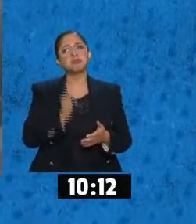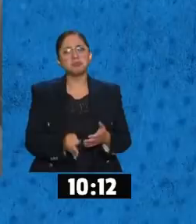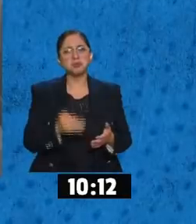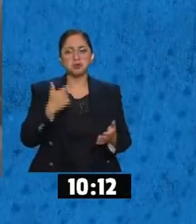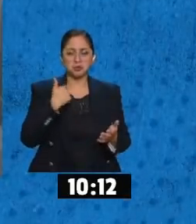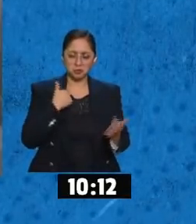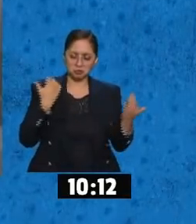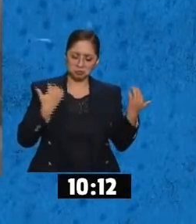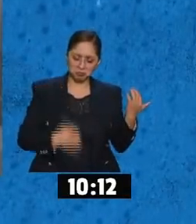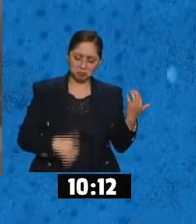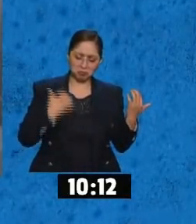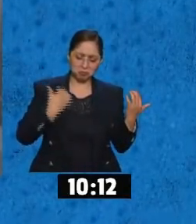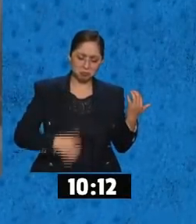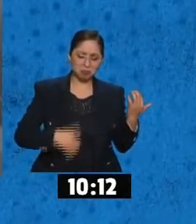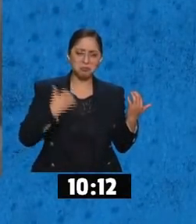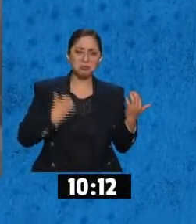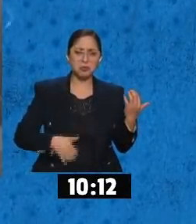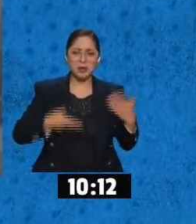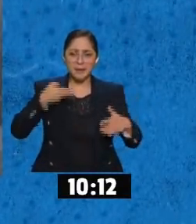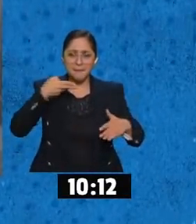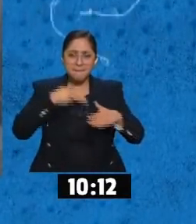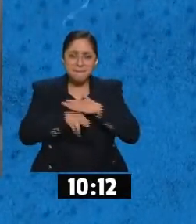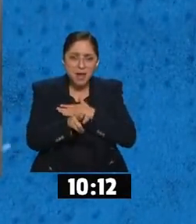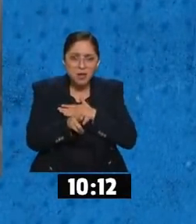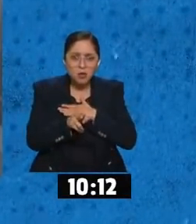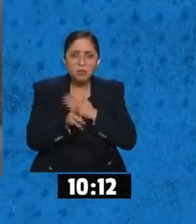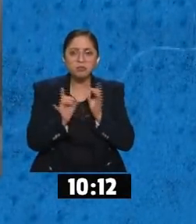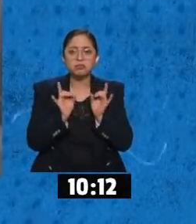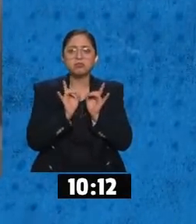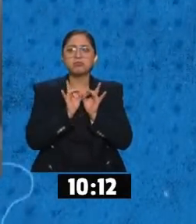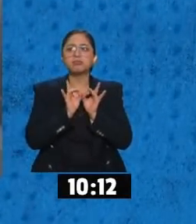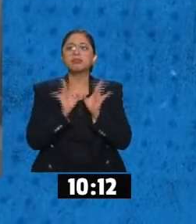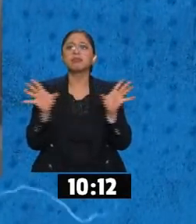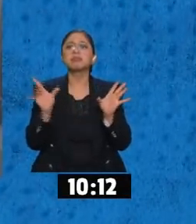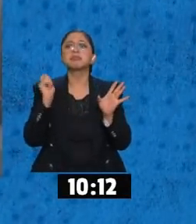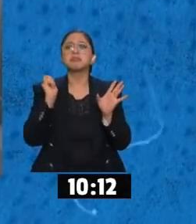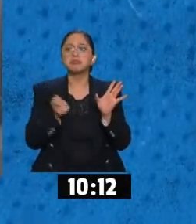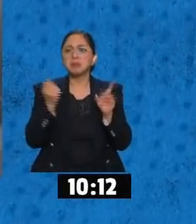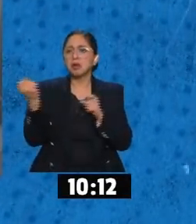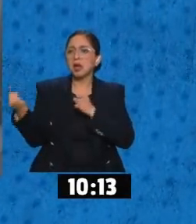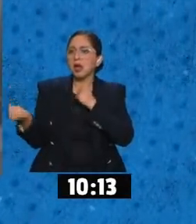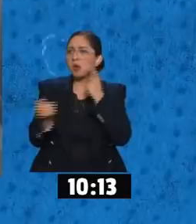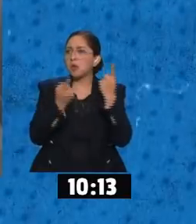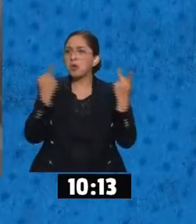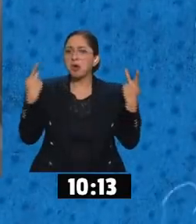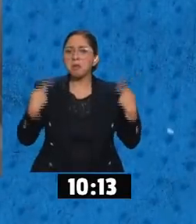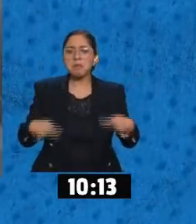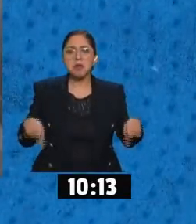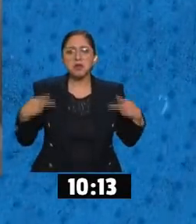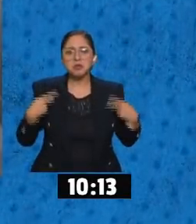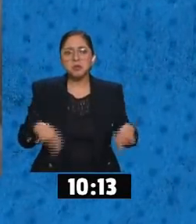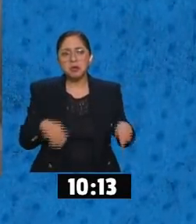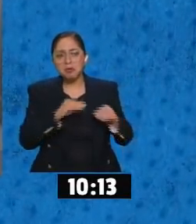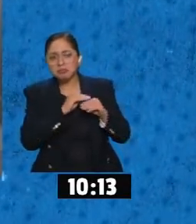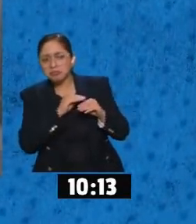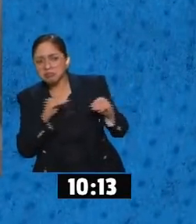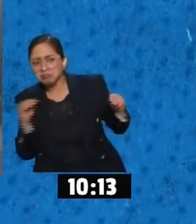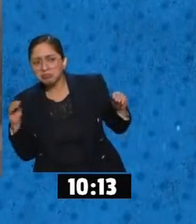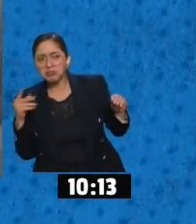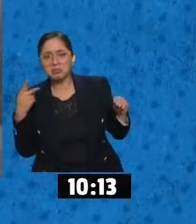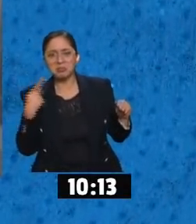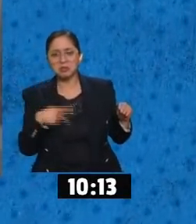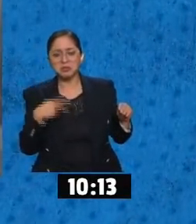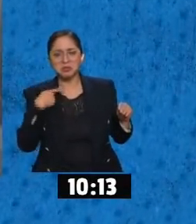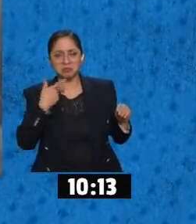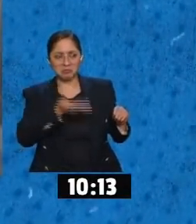en el metro de Nueva York y para su tristeza nadie lo peló. Ni lo reconocieron, ni le pidieron la